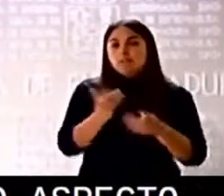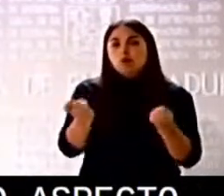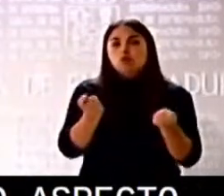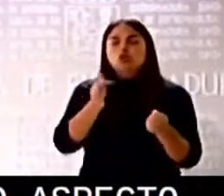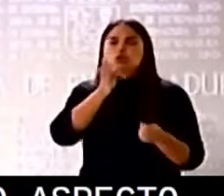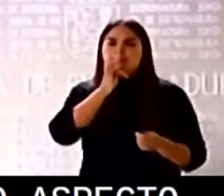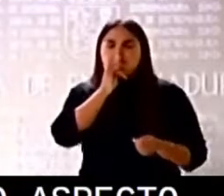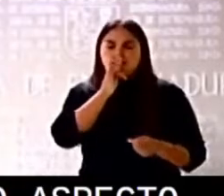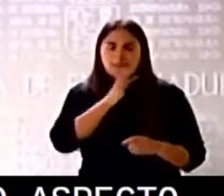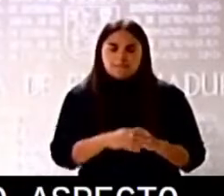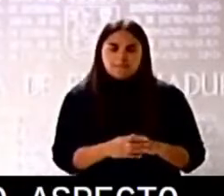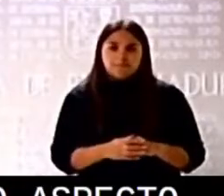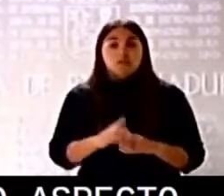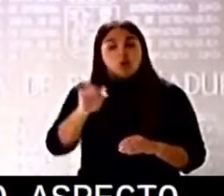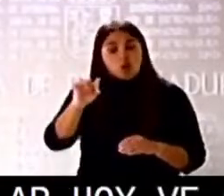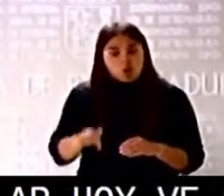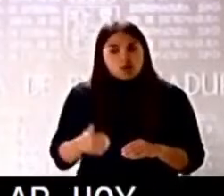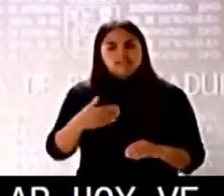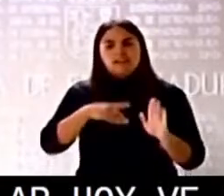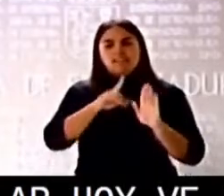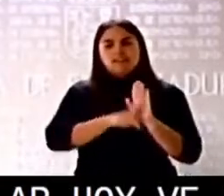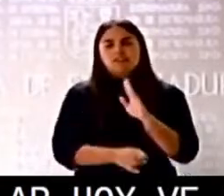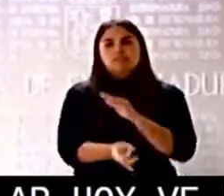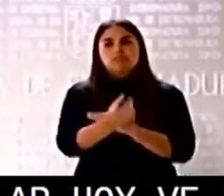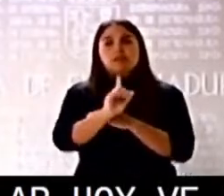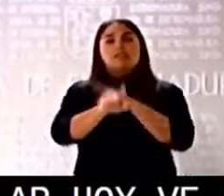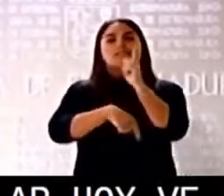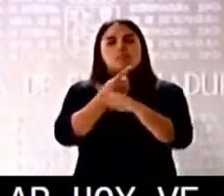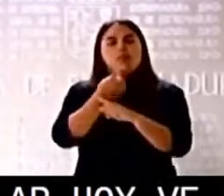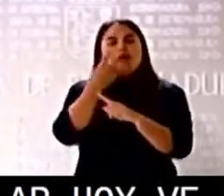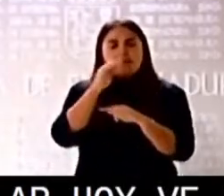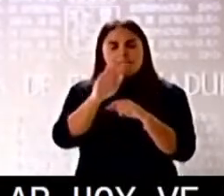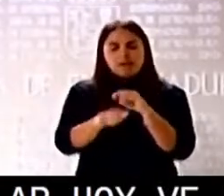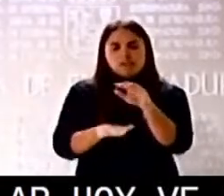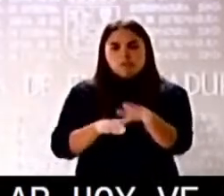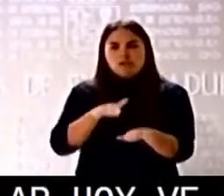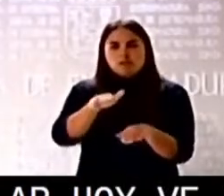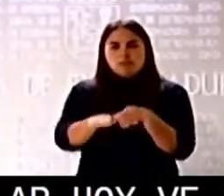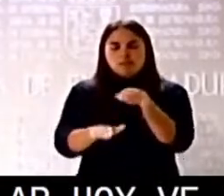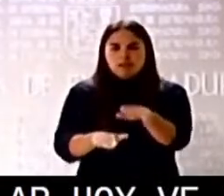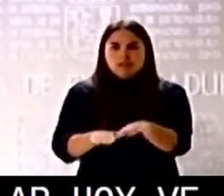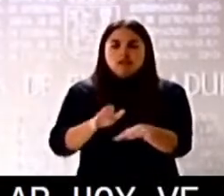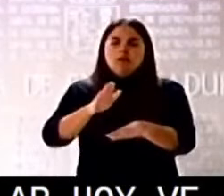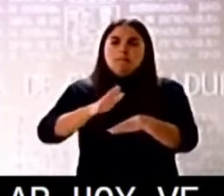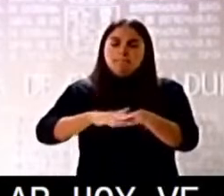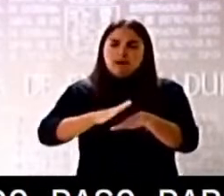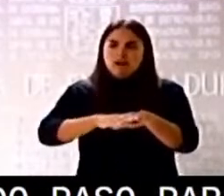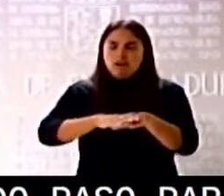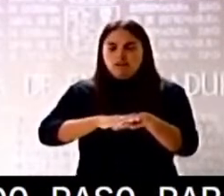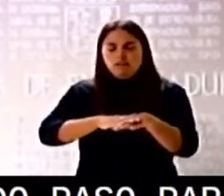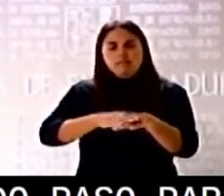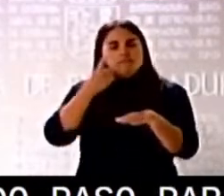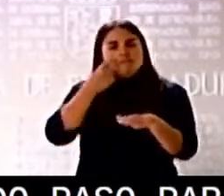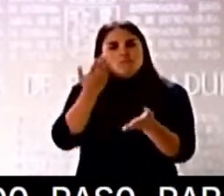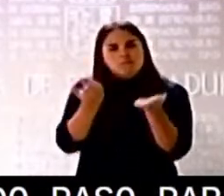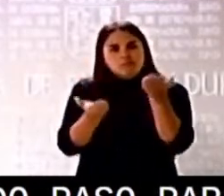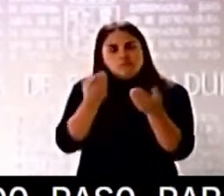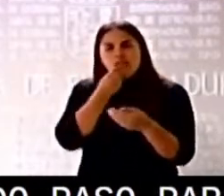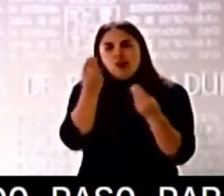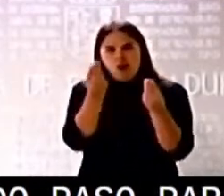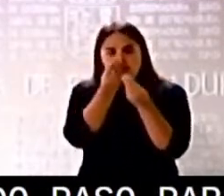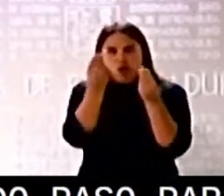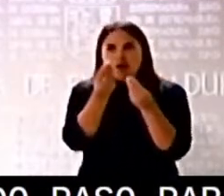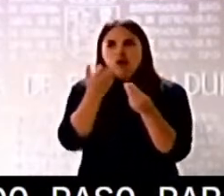regulado. Hoy ve la luz el decreto, luego habrá que ir dando pasos para esa mejor evaluación que nos va a hacer